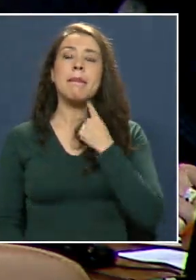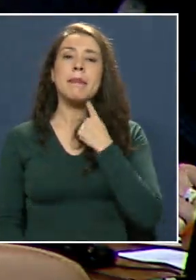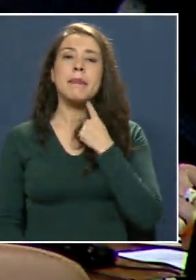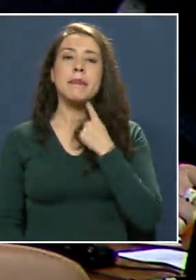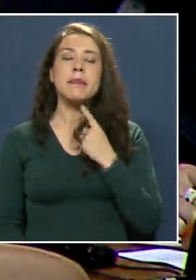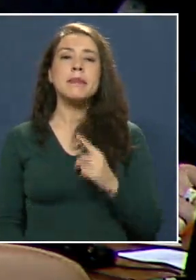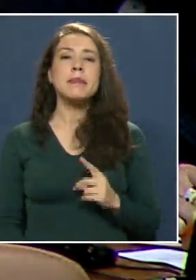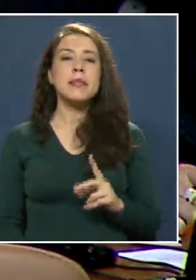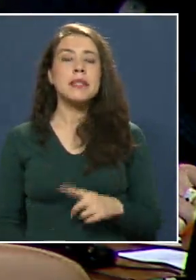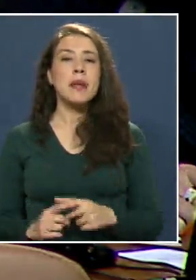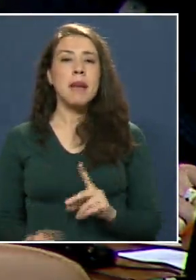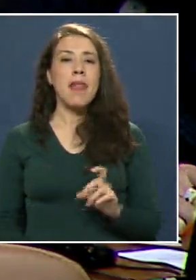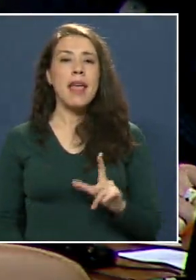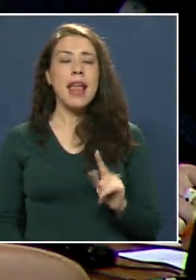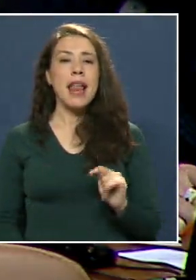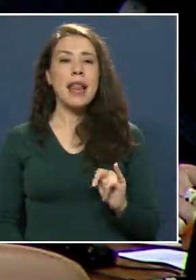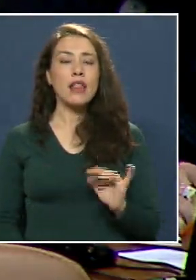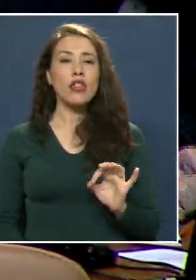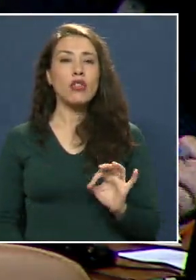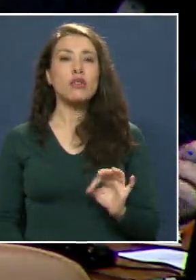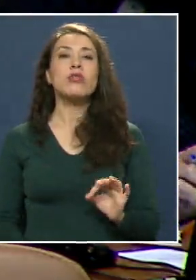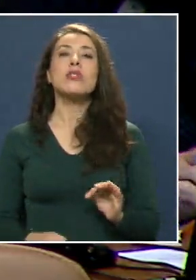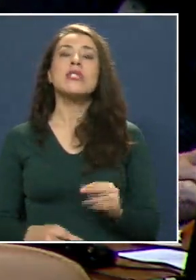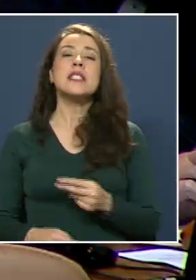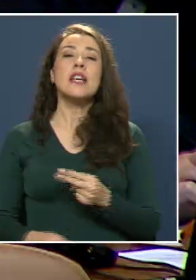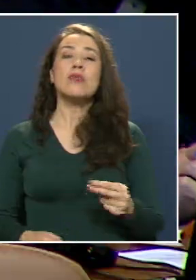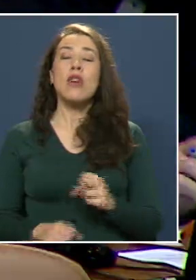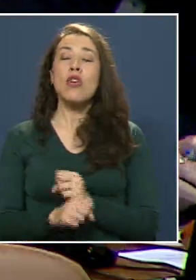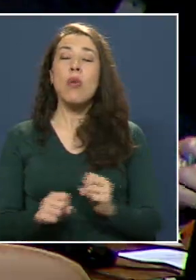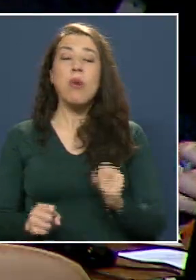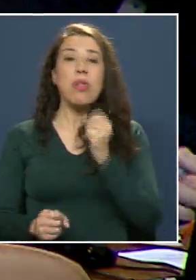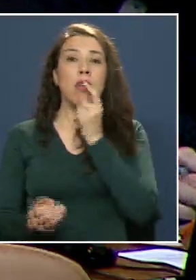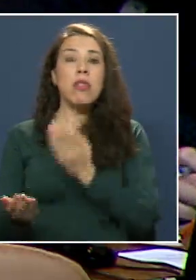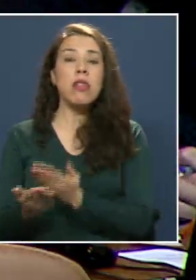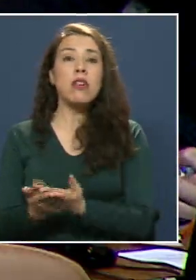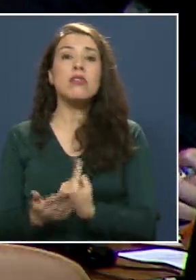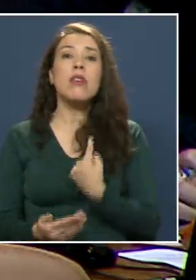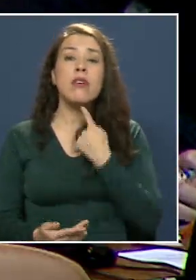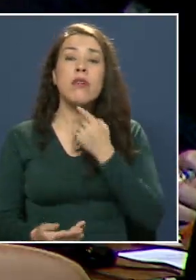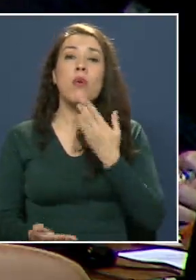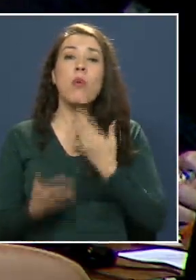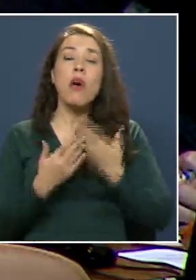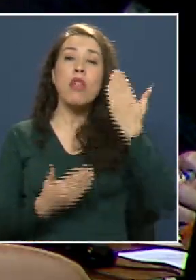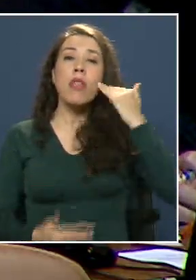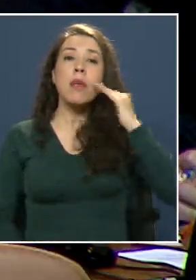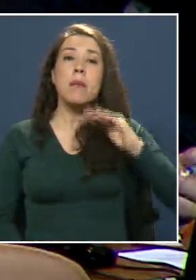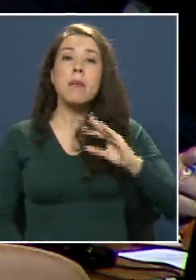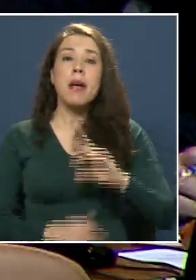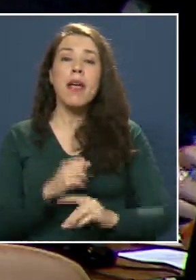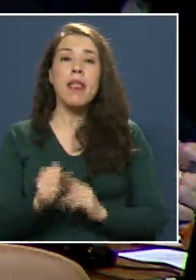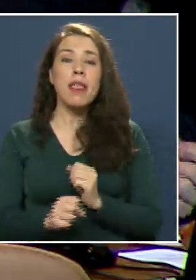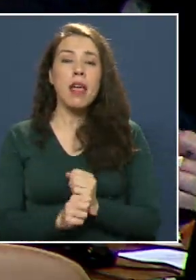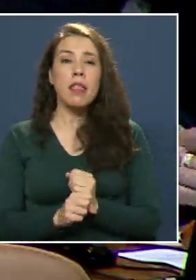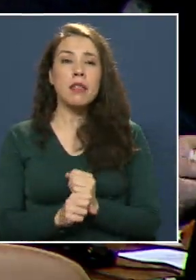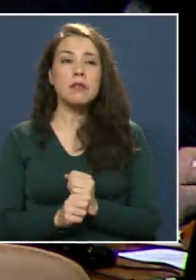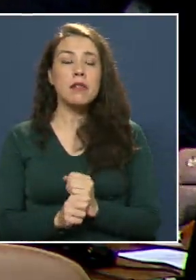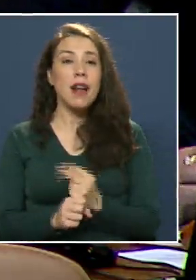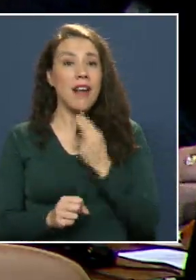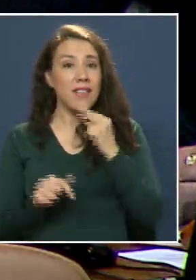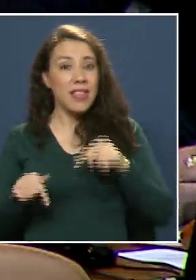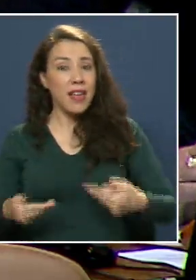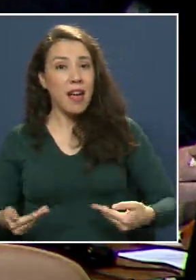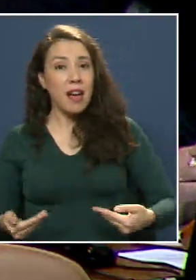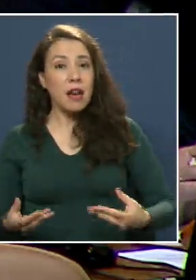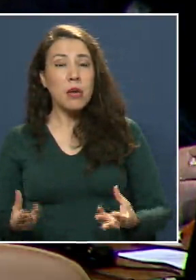delitos sexuales prescritos no pueden perseguir los delitos respecto de los cuales fueron víctimas siendo menores de edad. La realidad actual es que